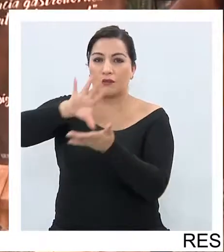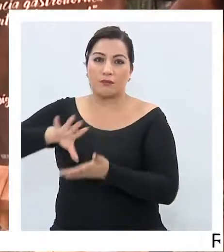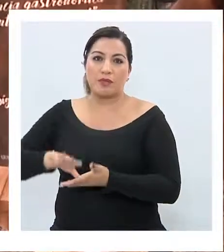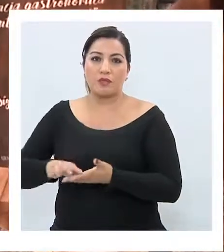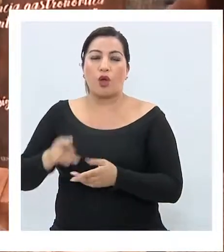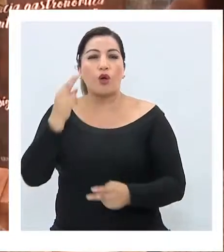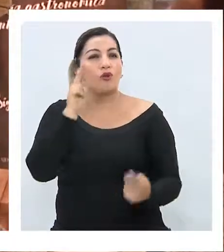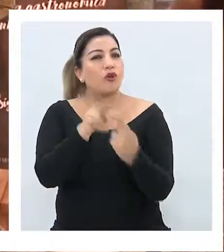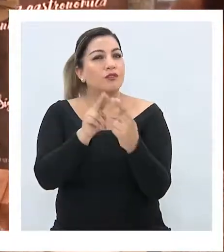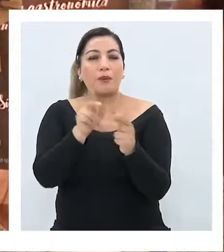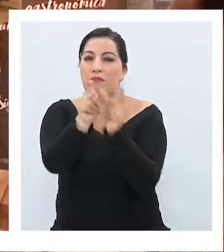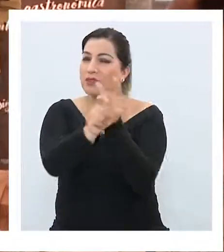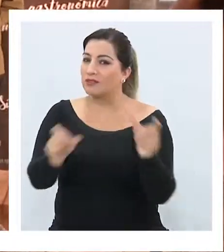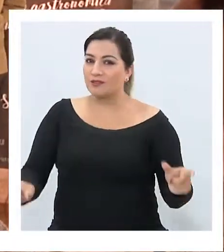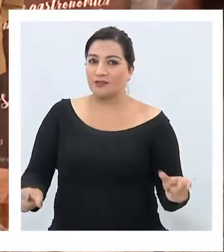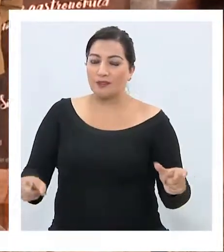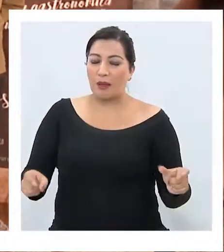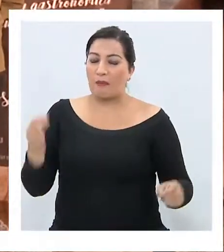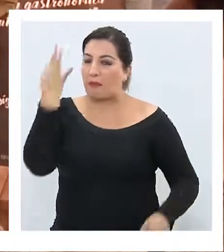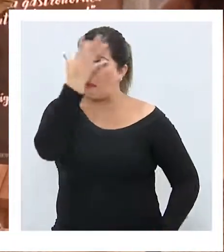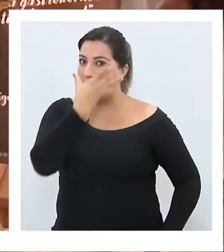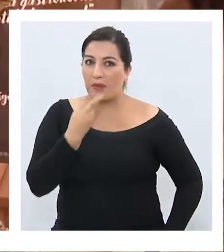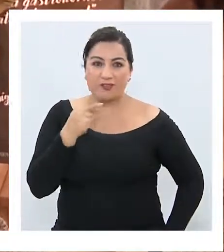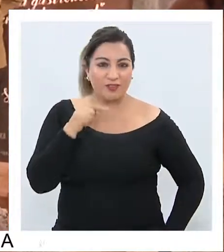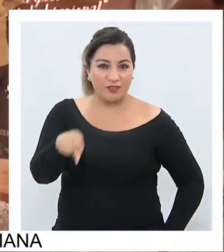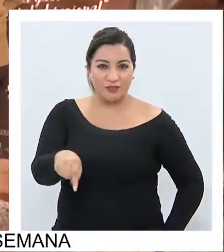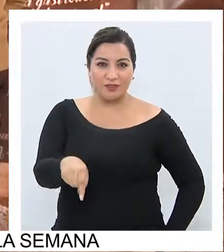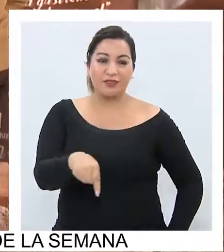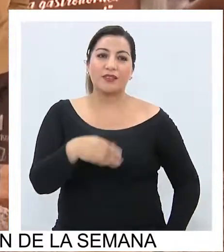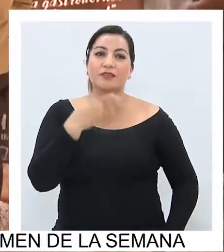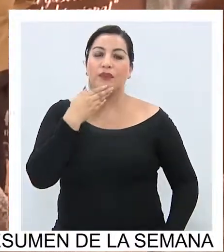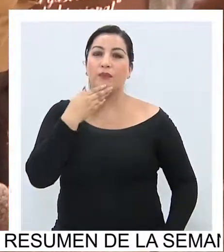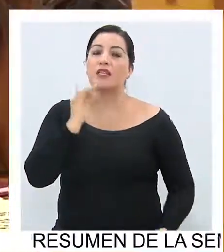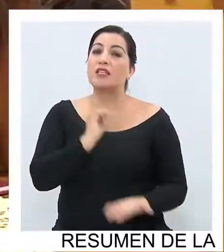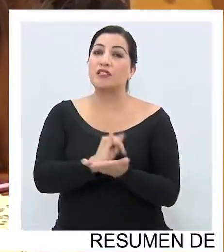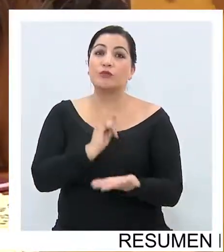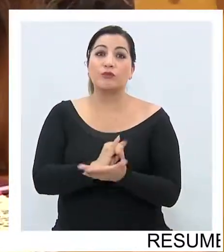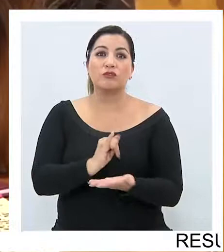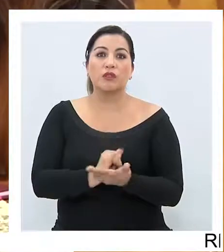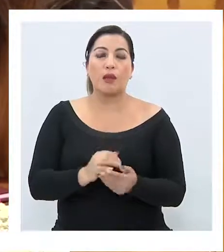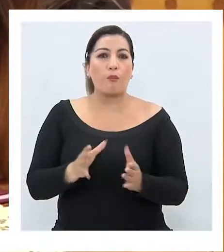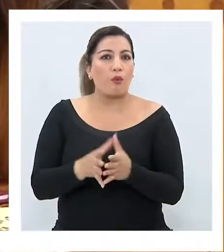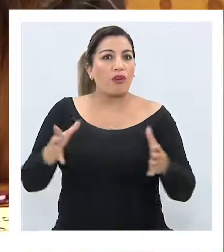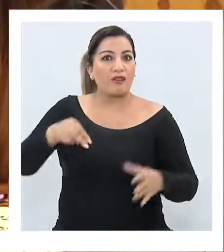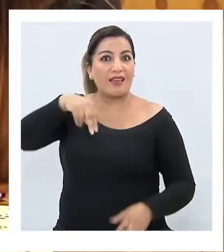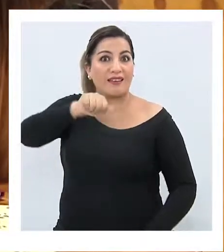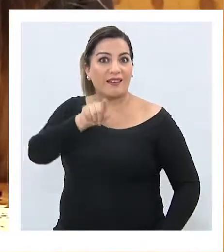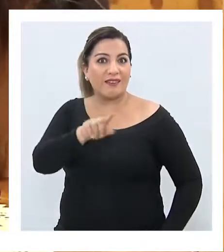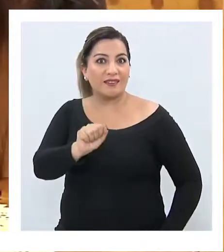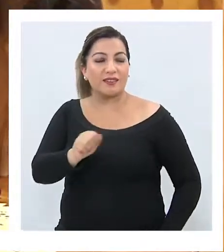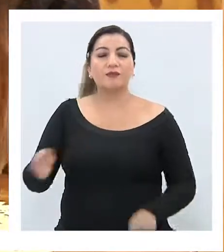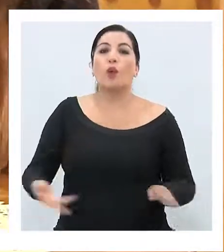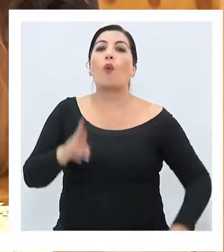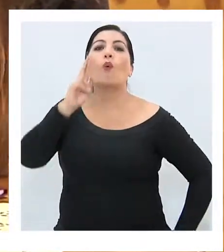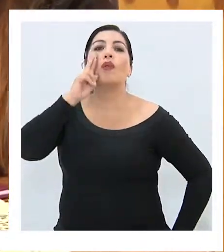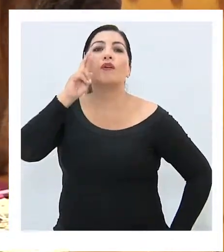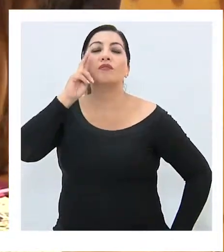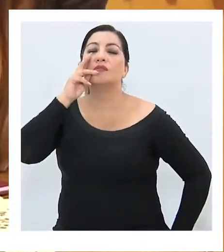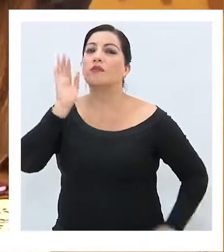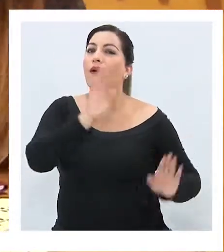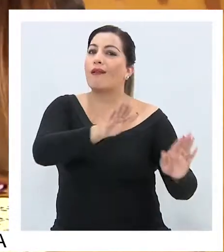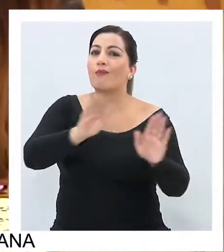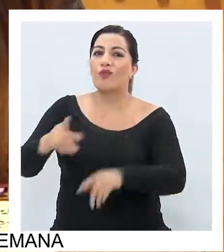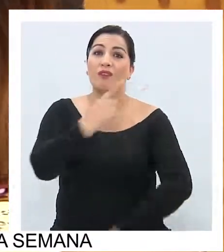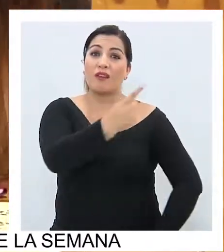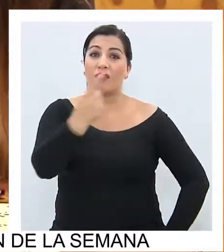conocer gente maravillosa en ese trayecto y llegar, cómo no, hasta instituciones tan grandes como la NASA. Un reconocimiento al aporte que cada